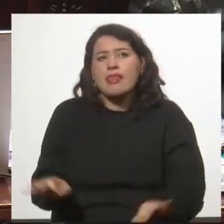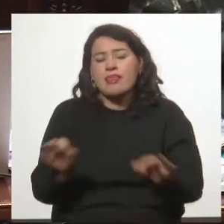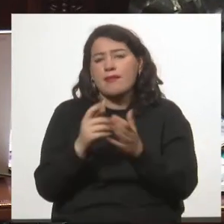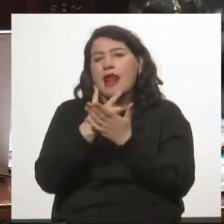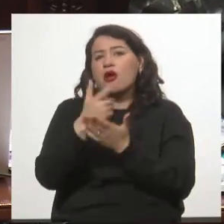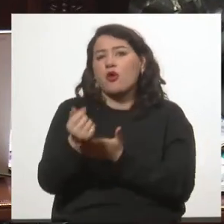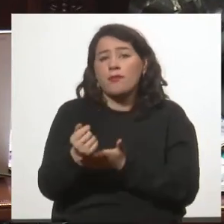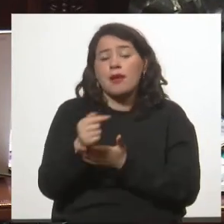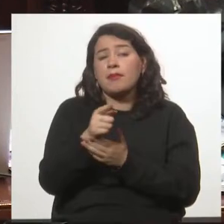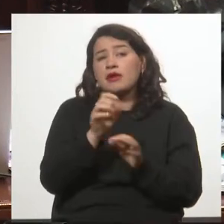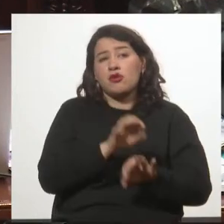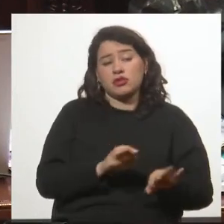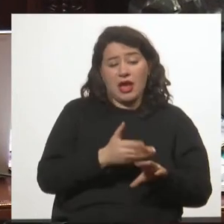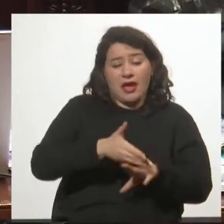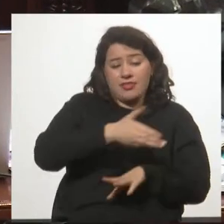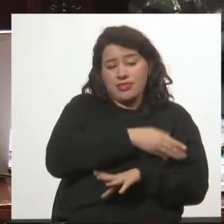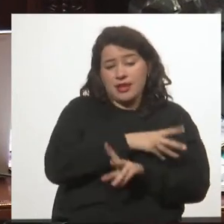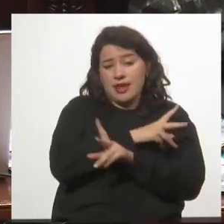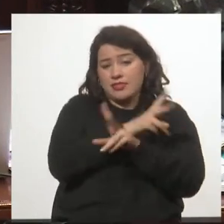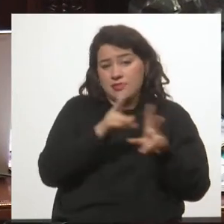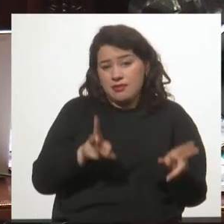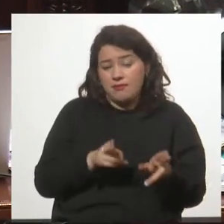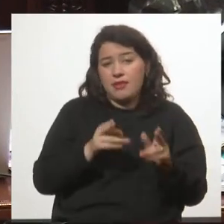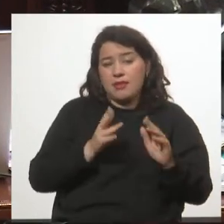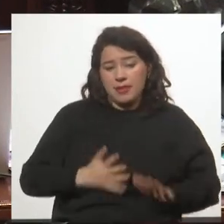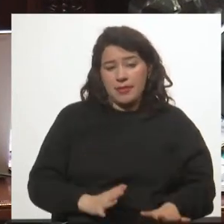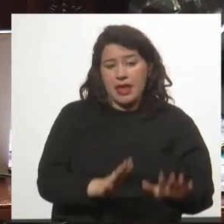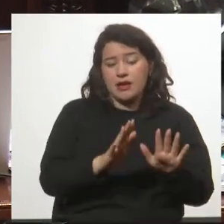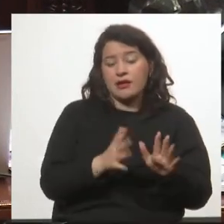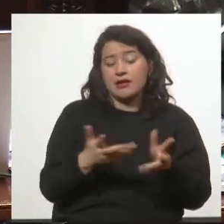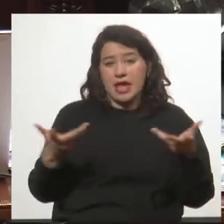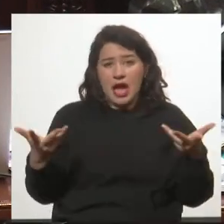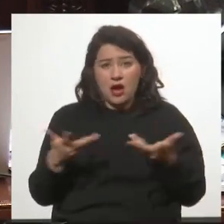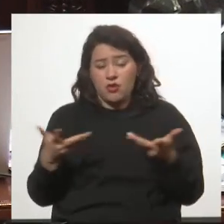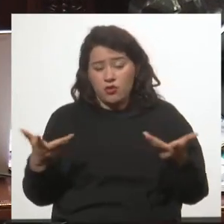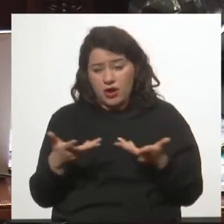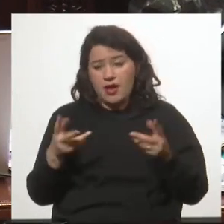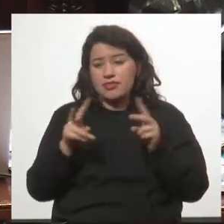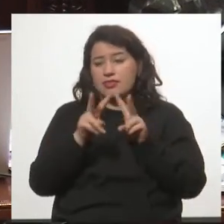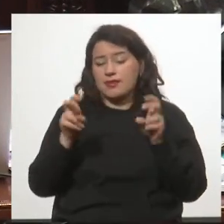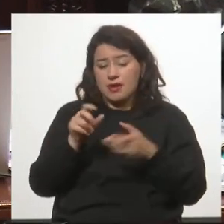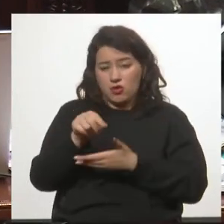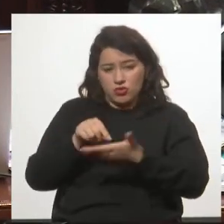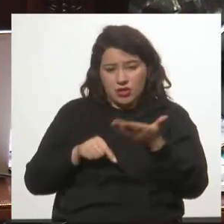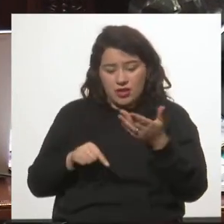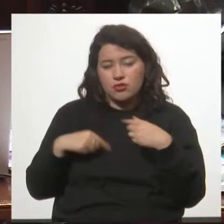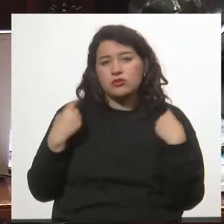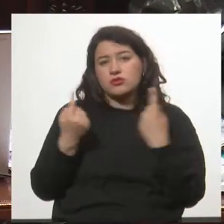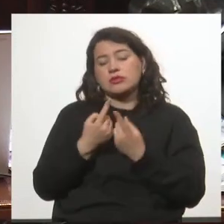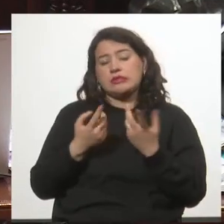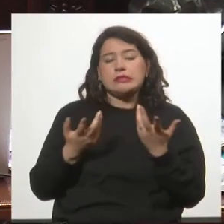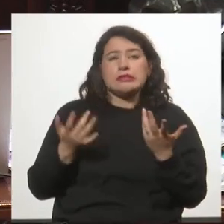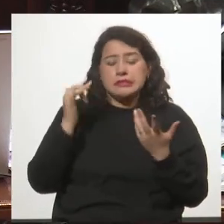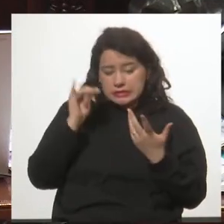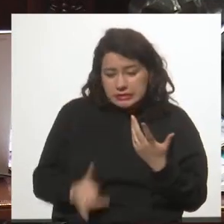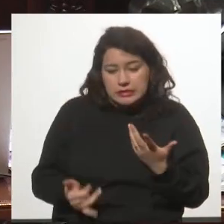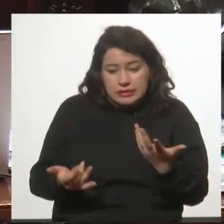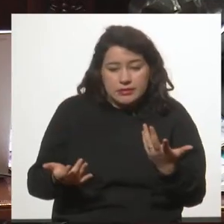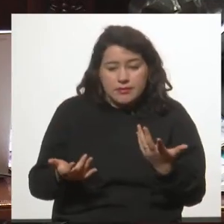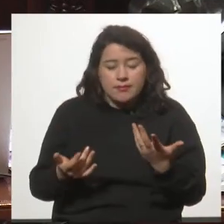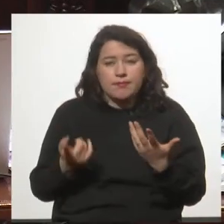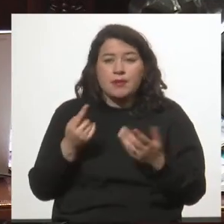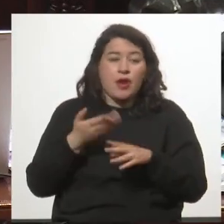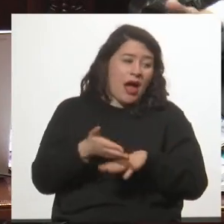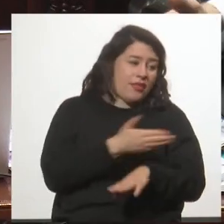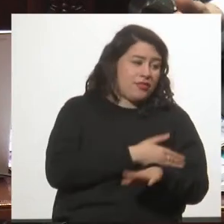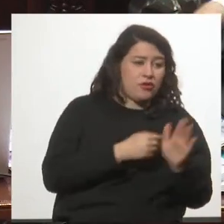como no lo hizo ni en la etapa preoperativa y hoy en función del contrato trataremos de que sea así pero realmente no es lo que